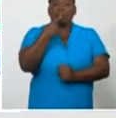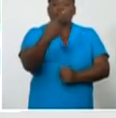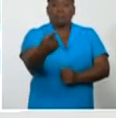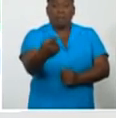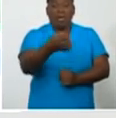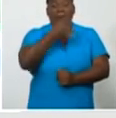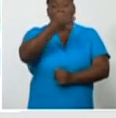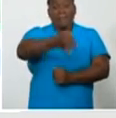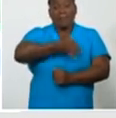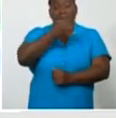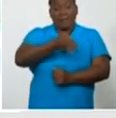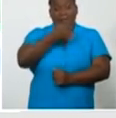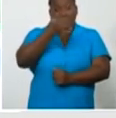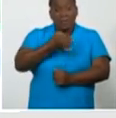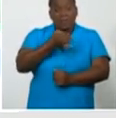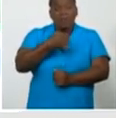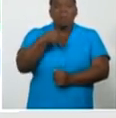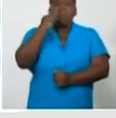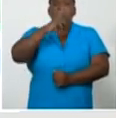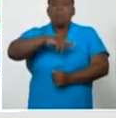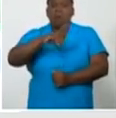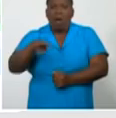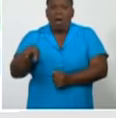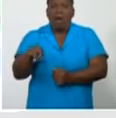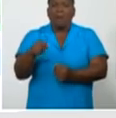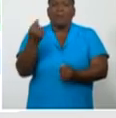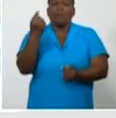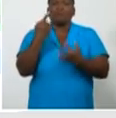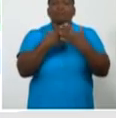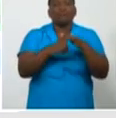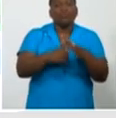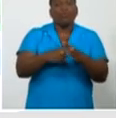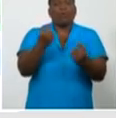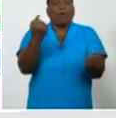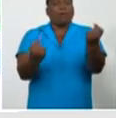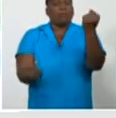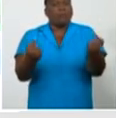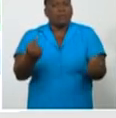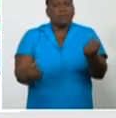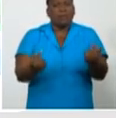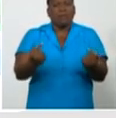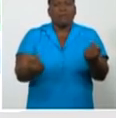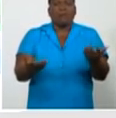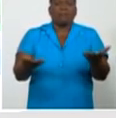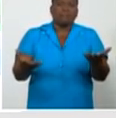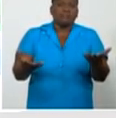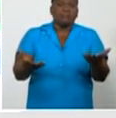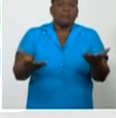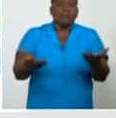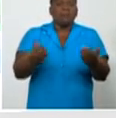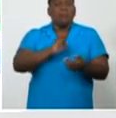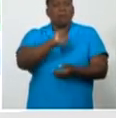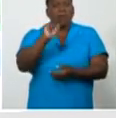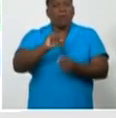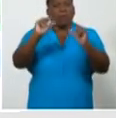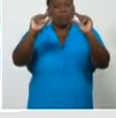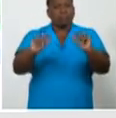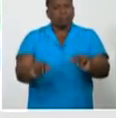se buscan alternativas, se buscan soluciones para que realmente eso se logre